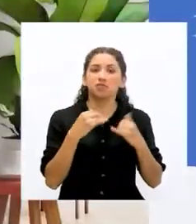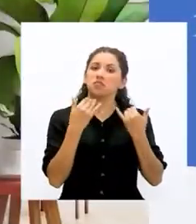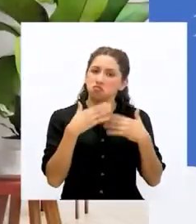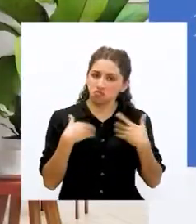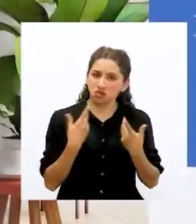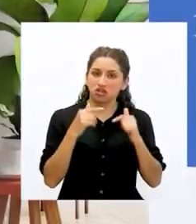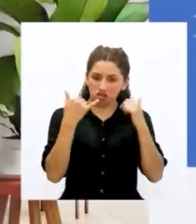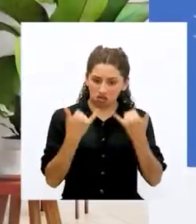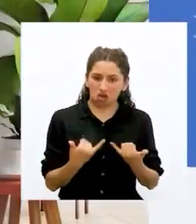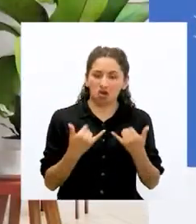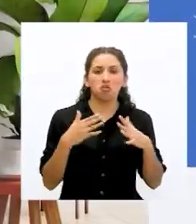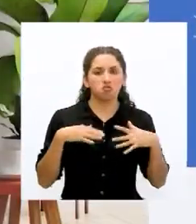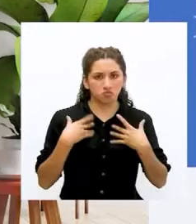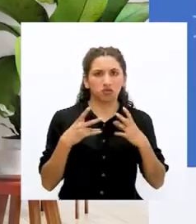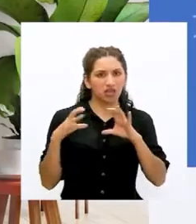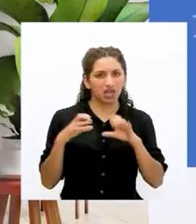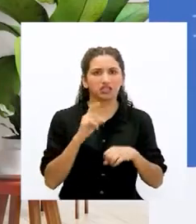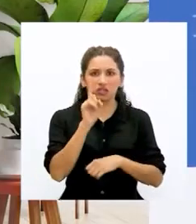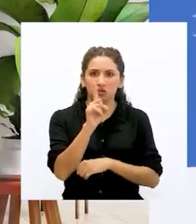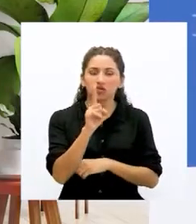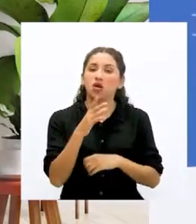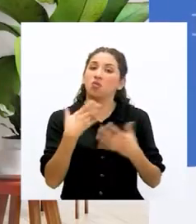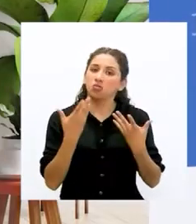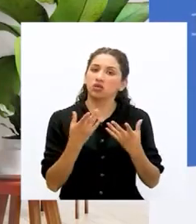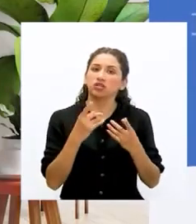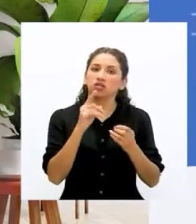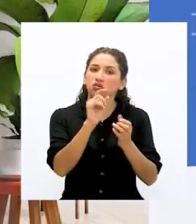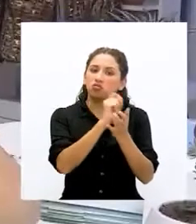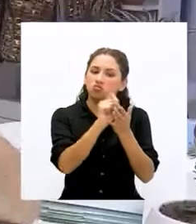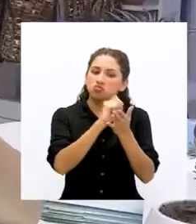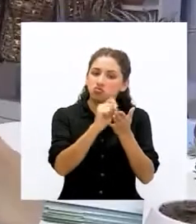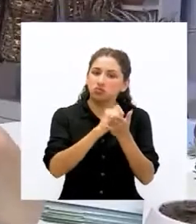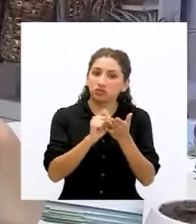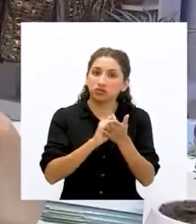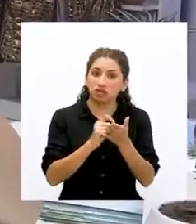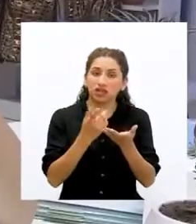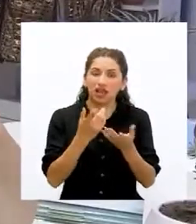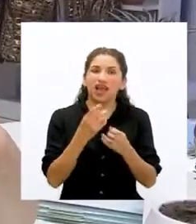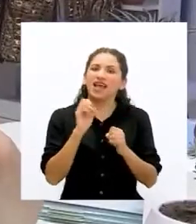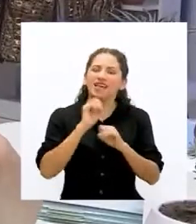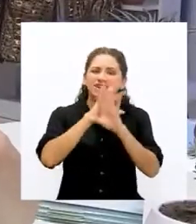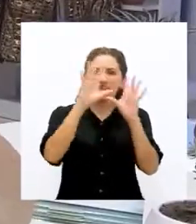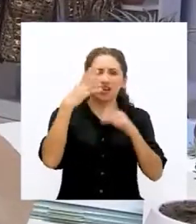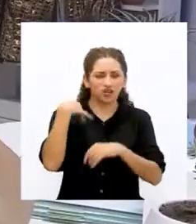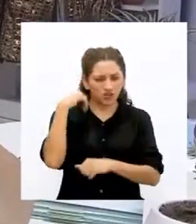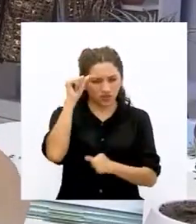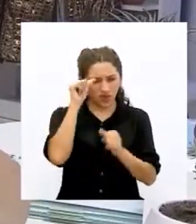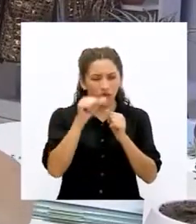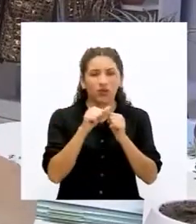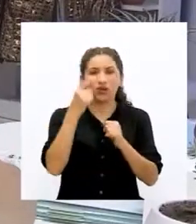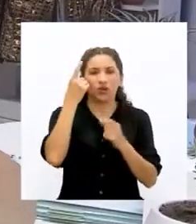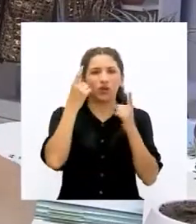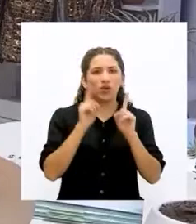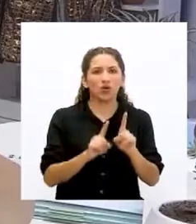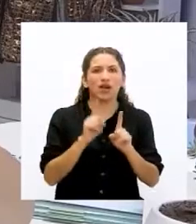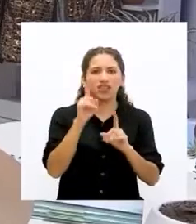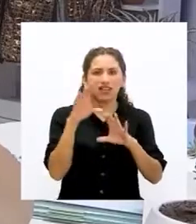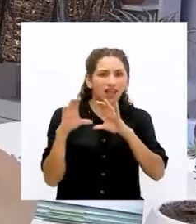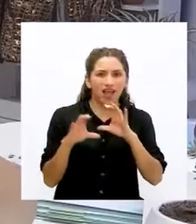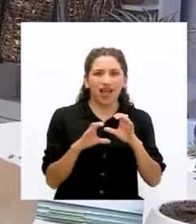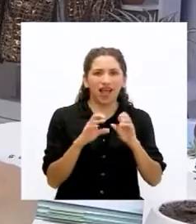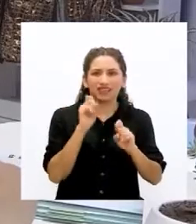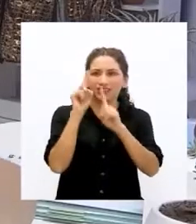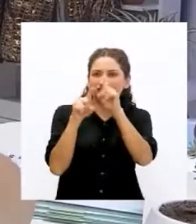intentamos realizar una? Podemos usar el cuestionario como instrumento. ¡Claro! Recuerdo que para la elaboración de preguntas